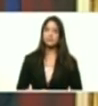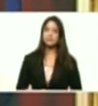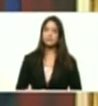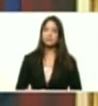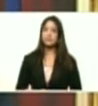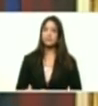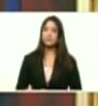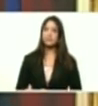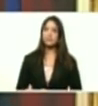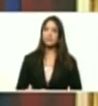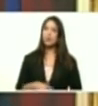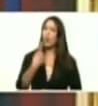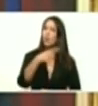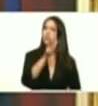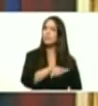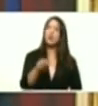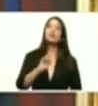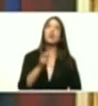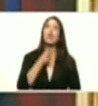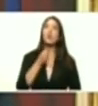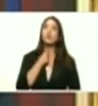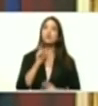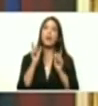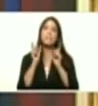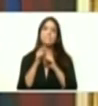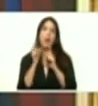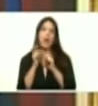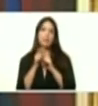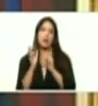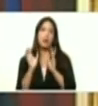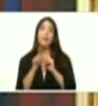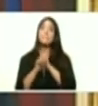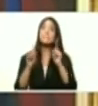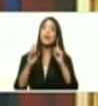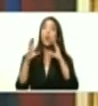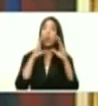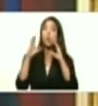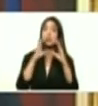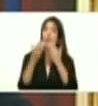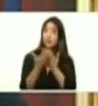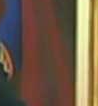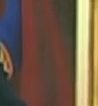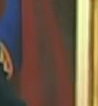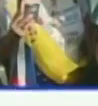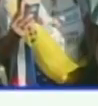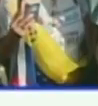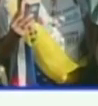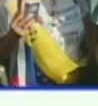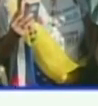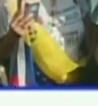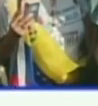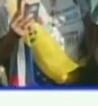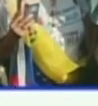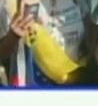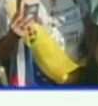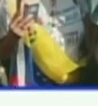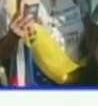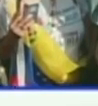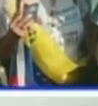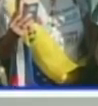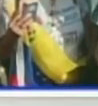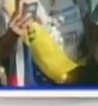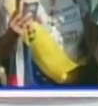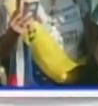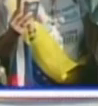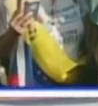A los marxistas no les va a gustar mucho que yo utilice esto, pero bueno, comunicacionalmente se entiende con más propiedad, facilidad,